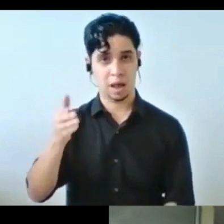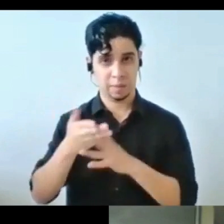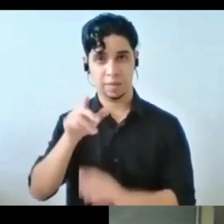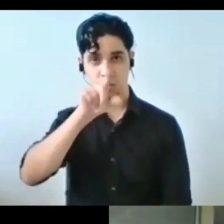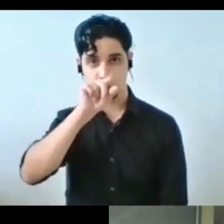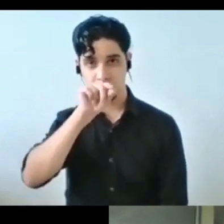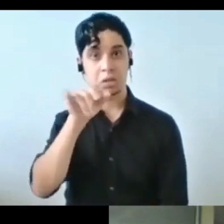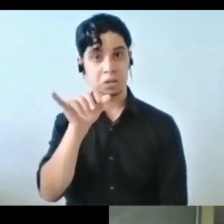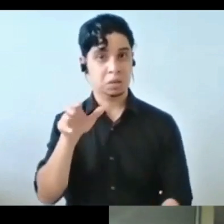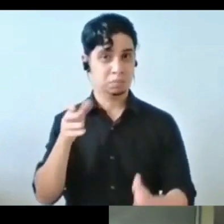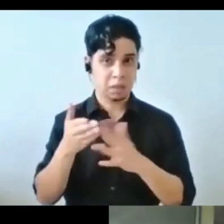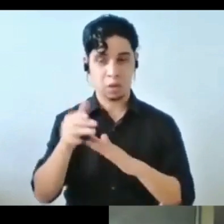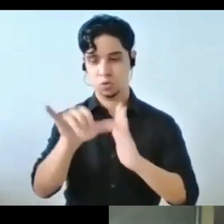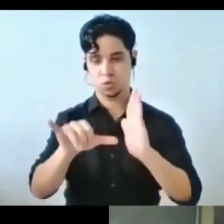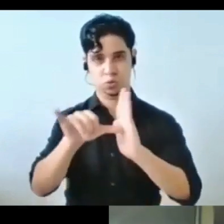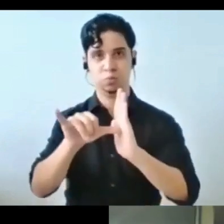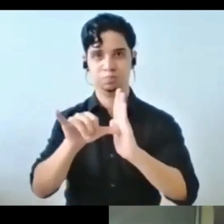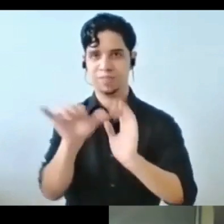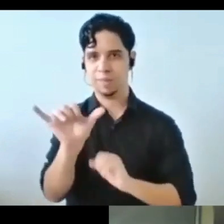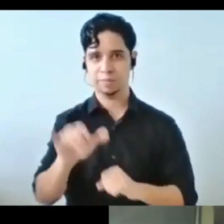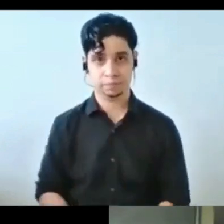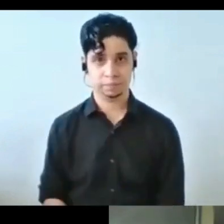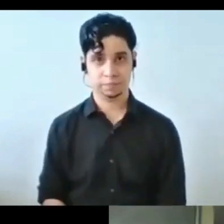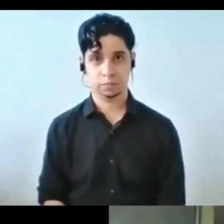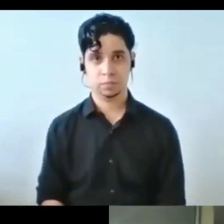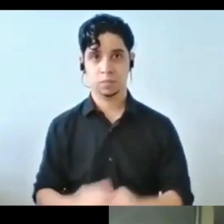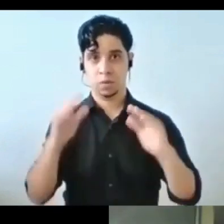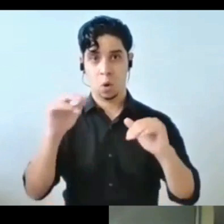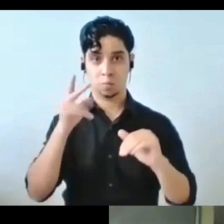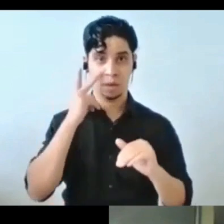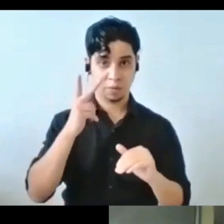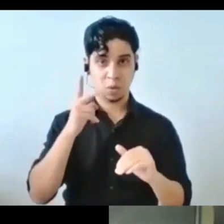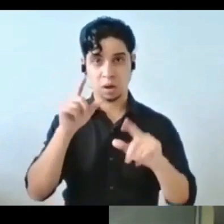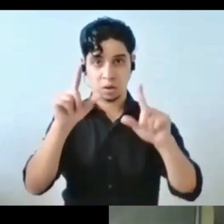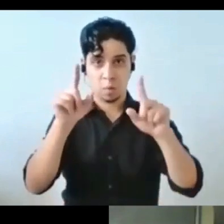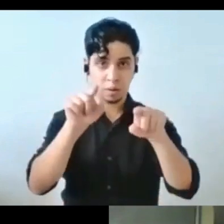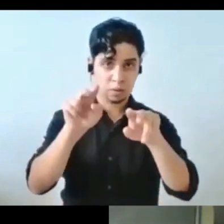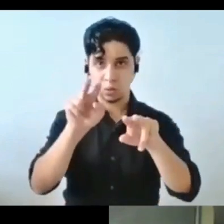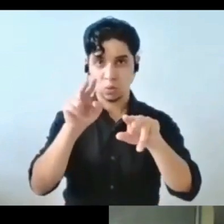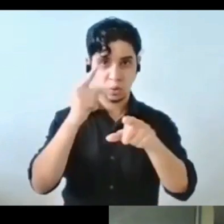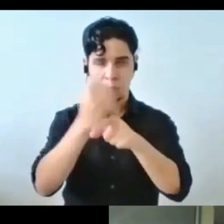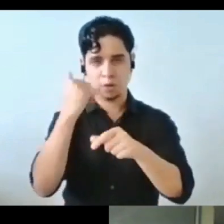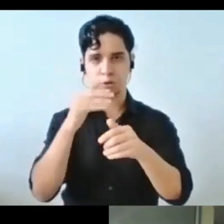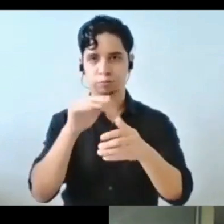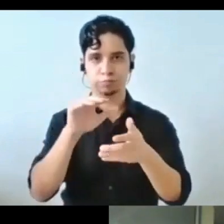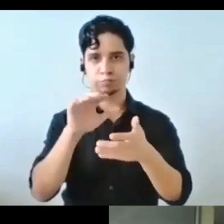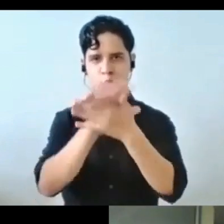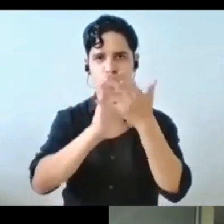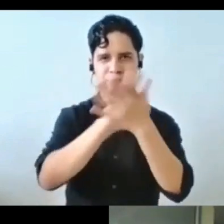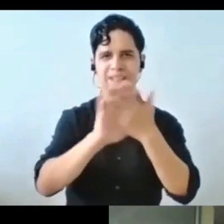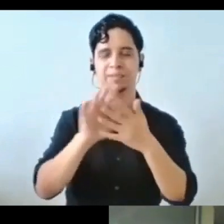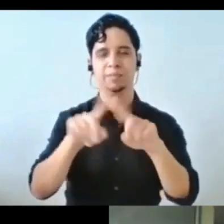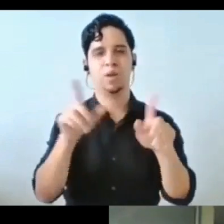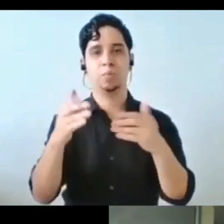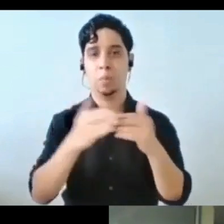YouTube también nos puede conseguir Artefusión Radio. Y yo espero hasta ver estar mirando a la cámara que es al lado que es. Yo estoy confundida. Bueno,